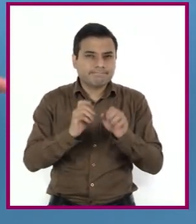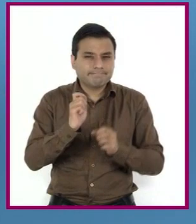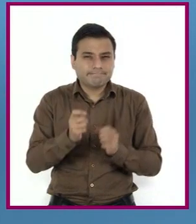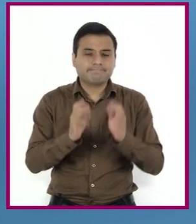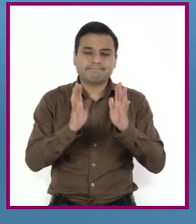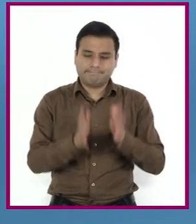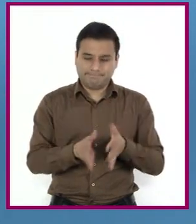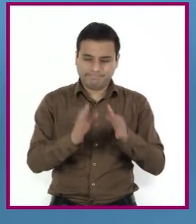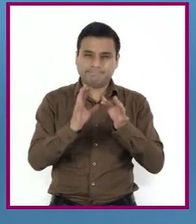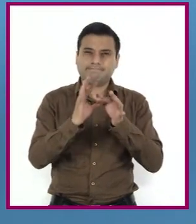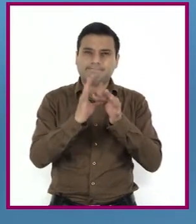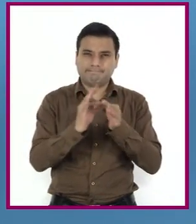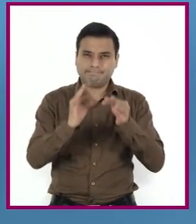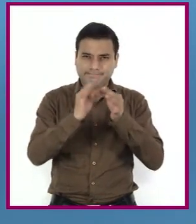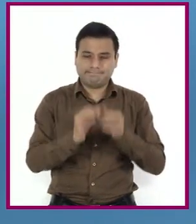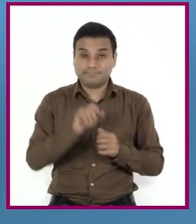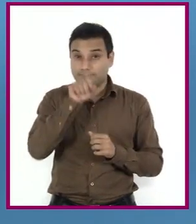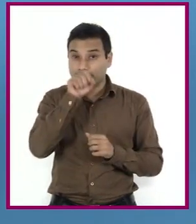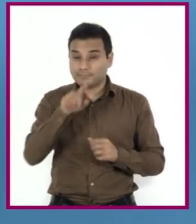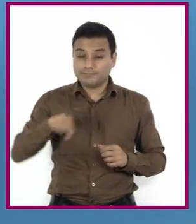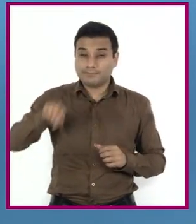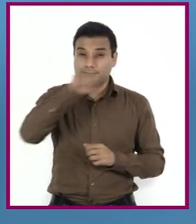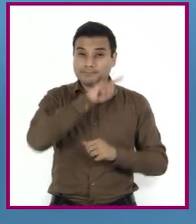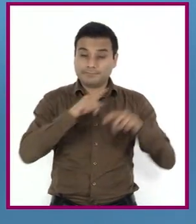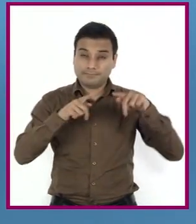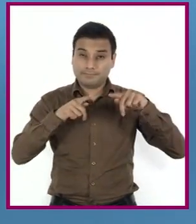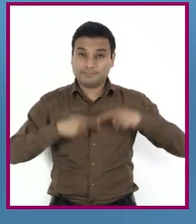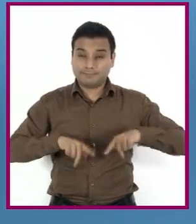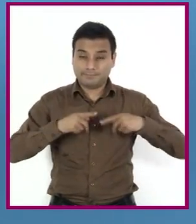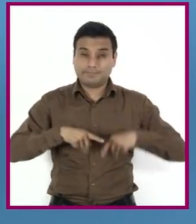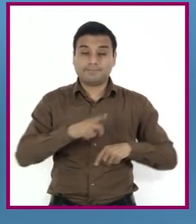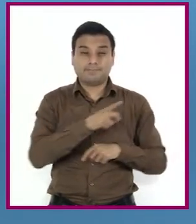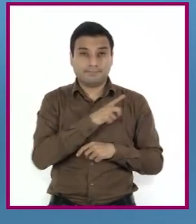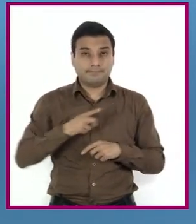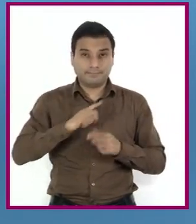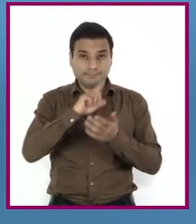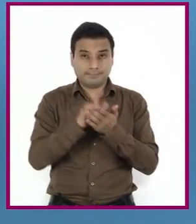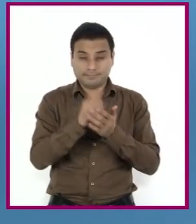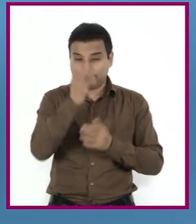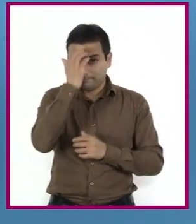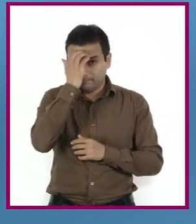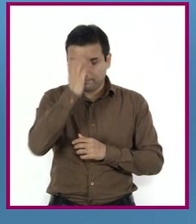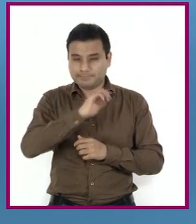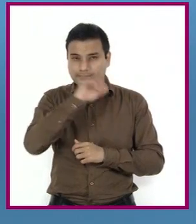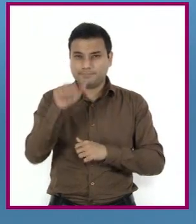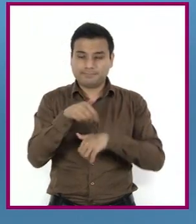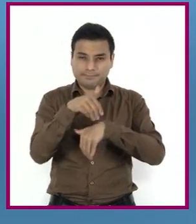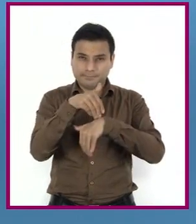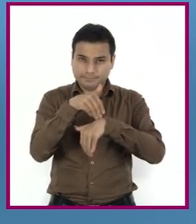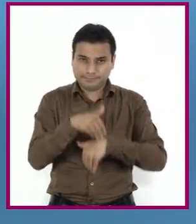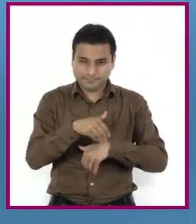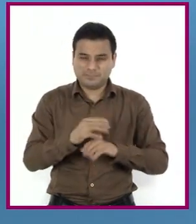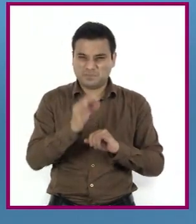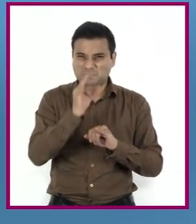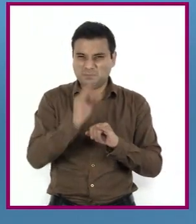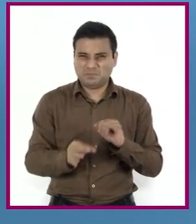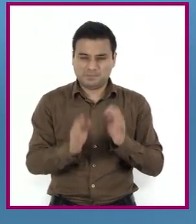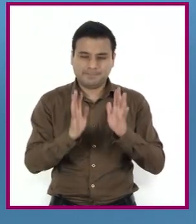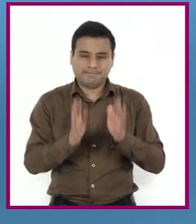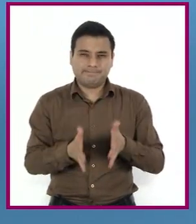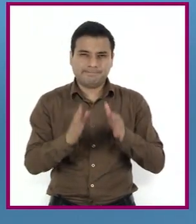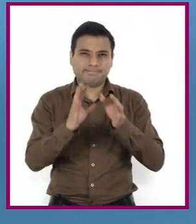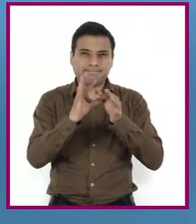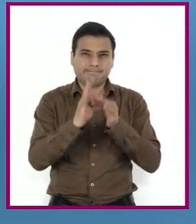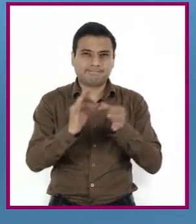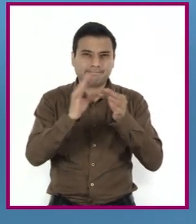obligación moral y civil que tenemos como sociedad en conocer las leyes que nos rigen. Por último, revisamos cuál